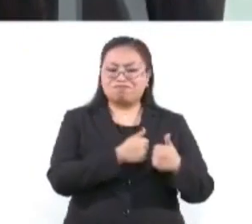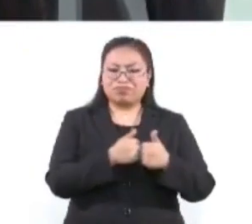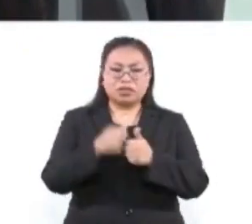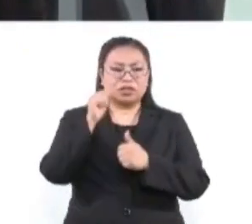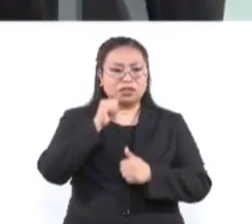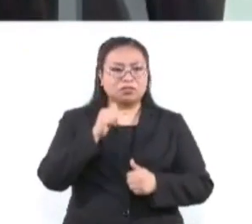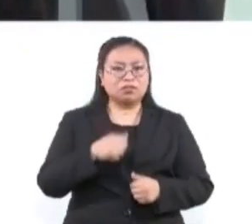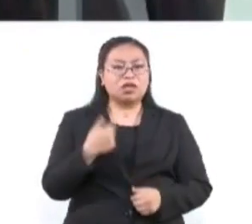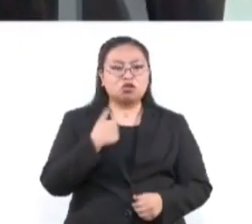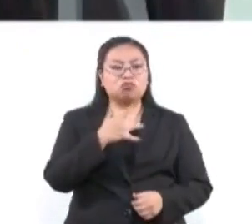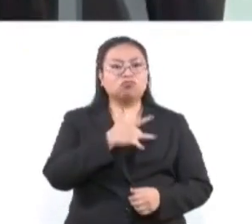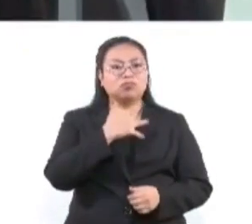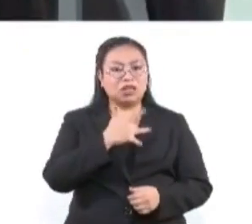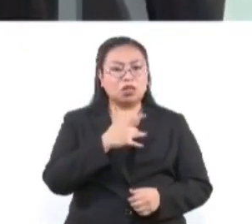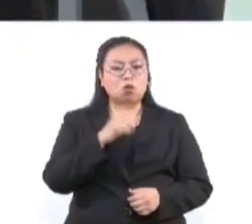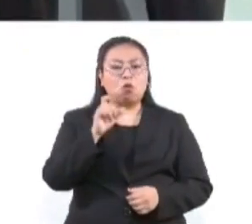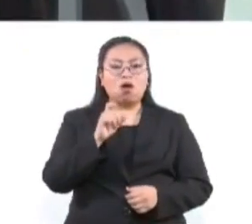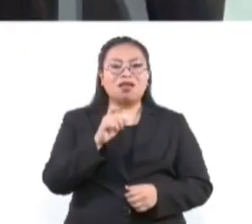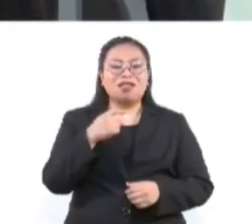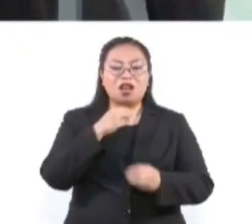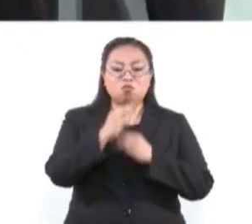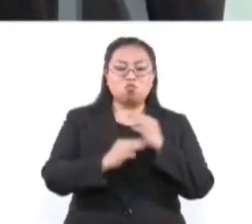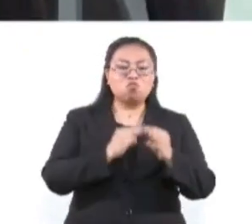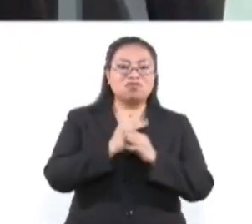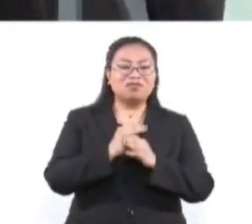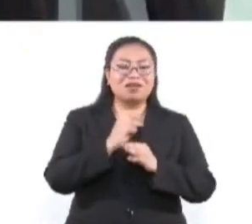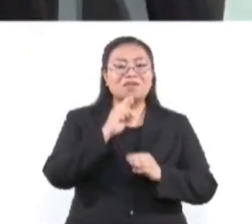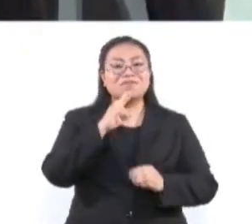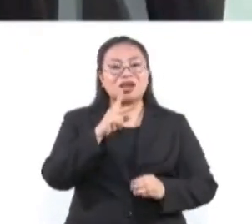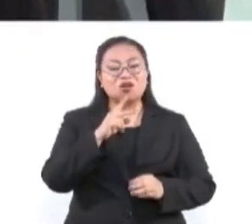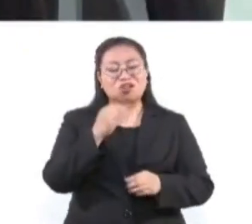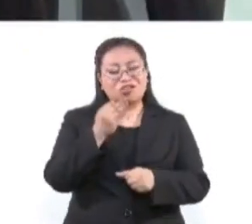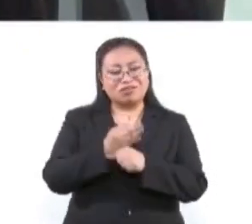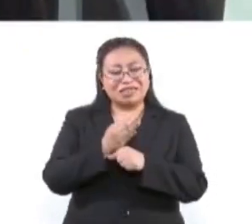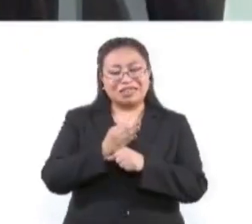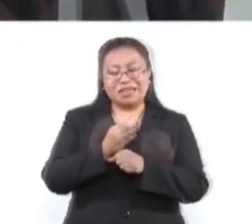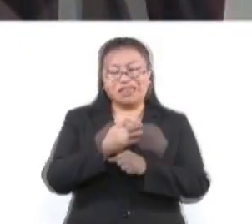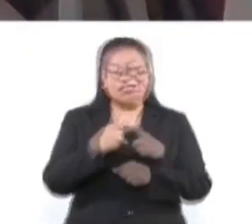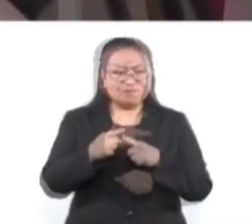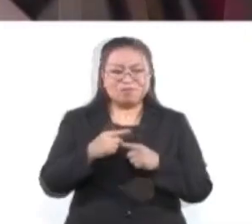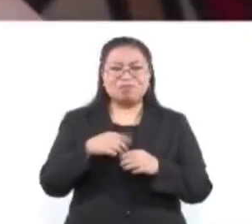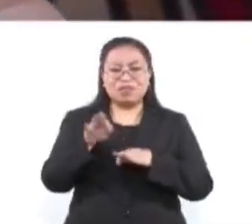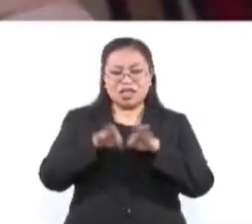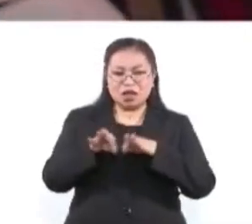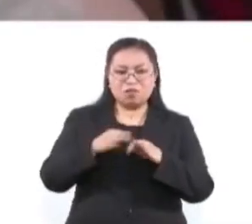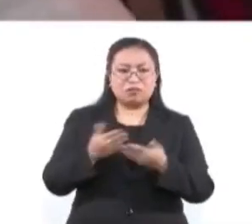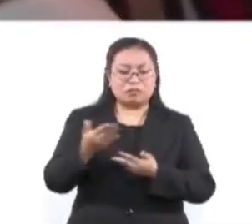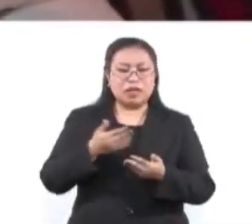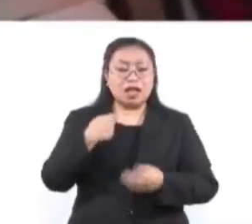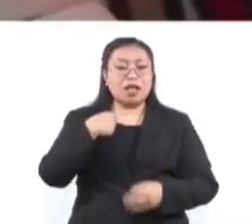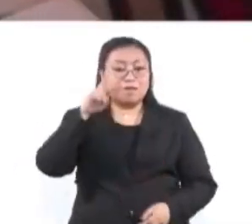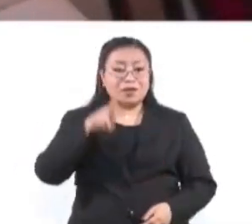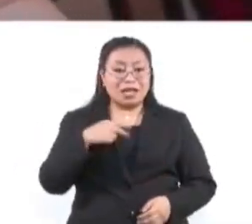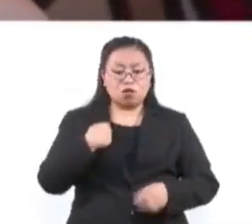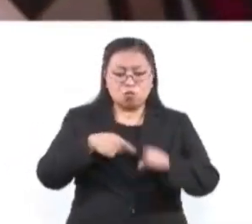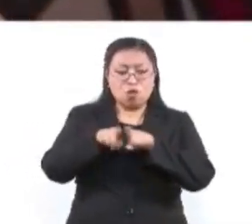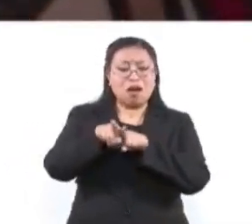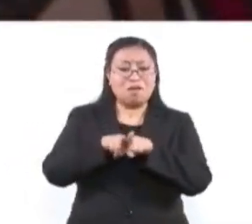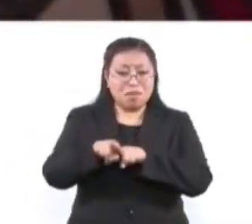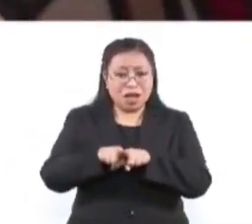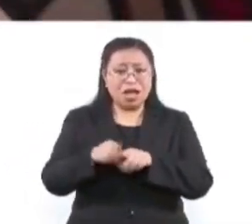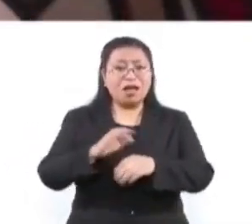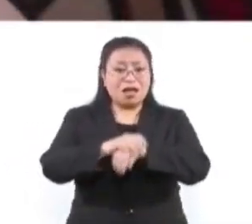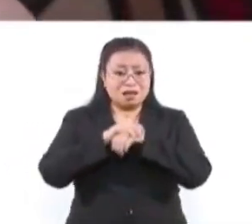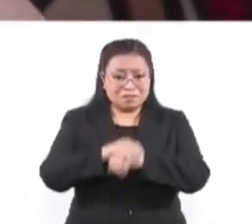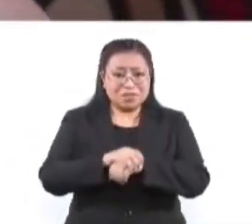siento que el mundo era mejor con él y que es un poquito peor sin él. Era realmente un hermano, un colega,